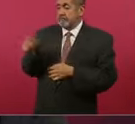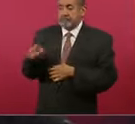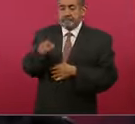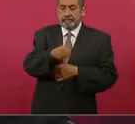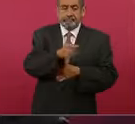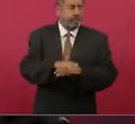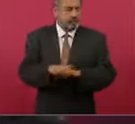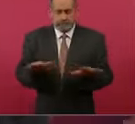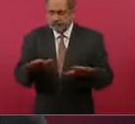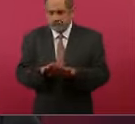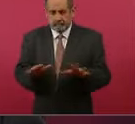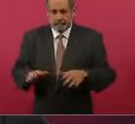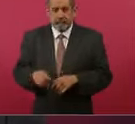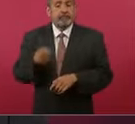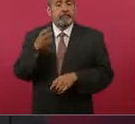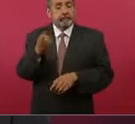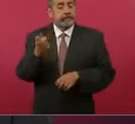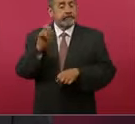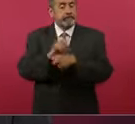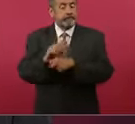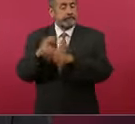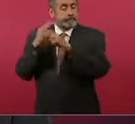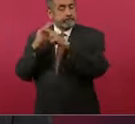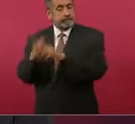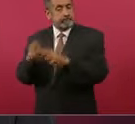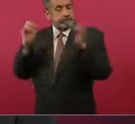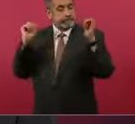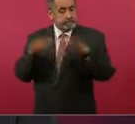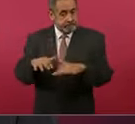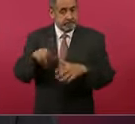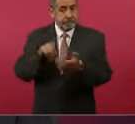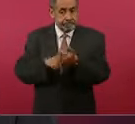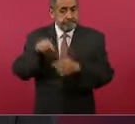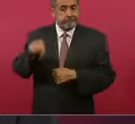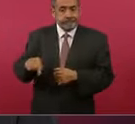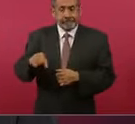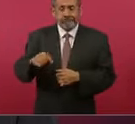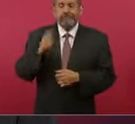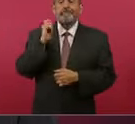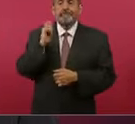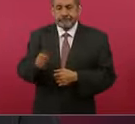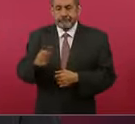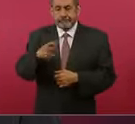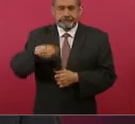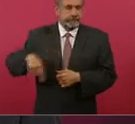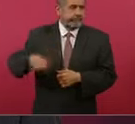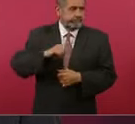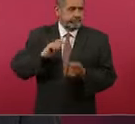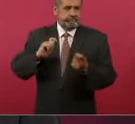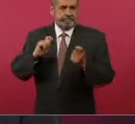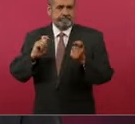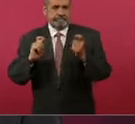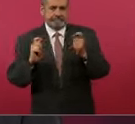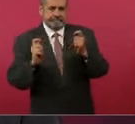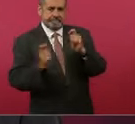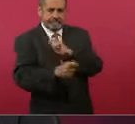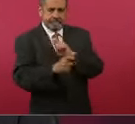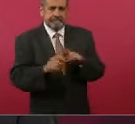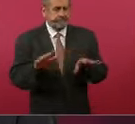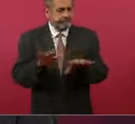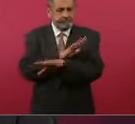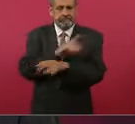Entonces, lo que vamos a conmemorar es de que se está llevando a cabo una